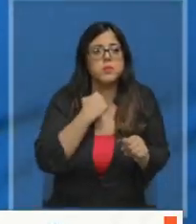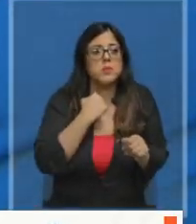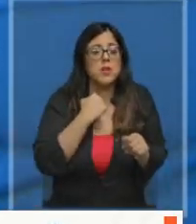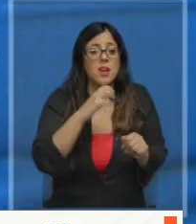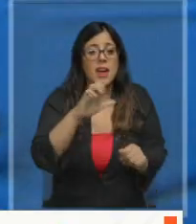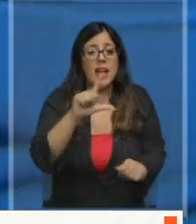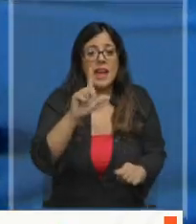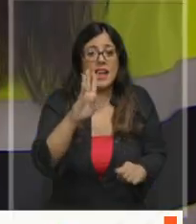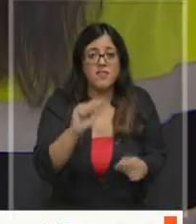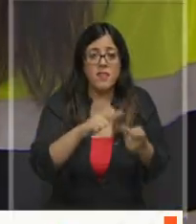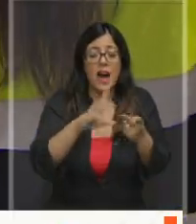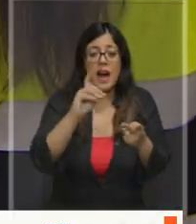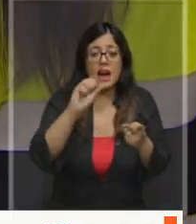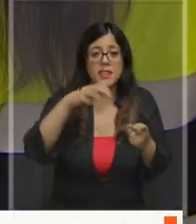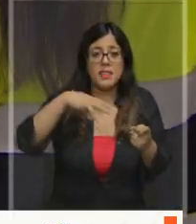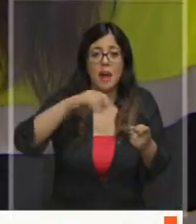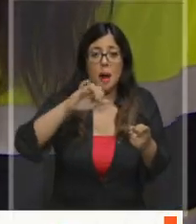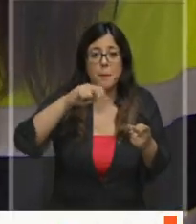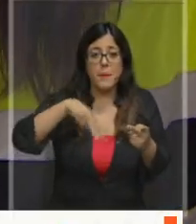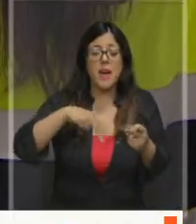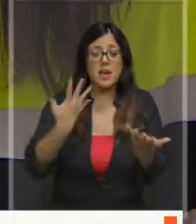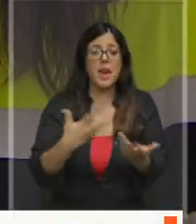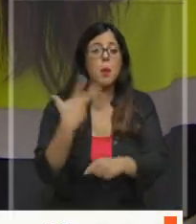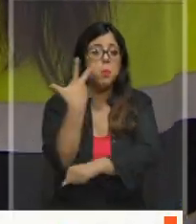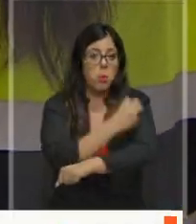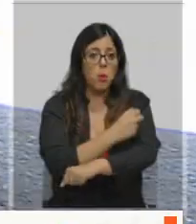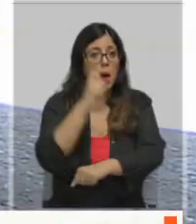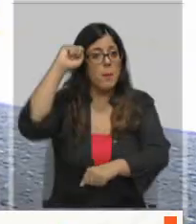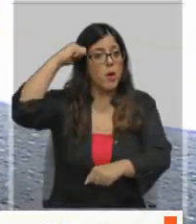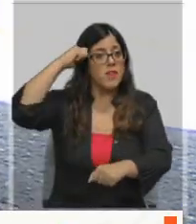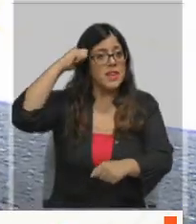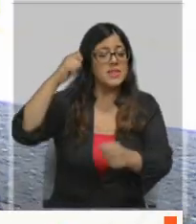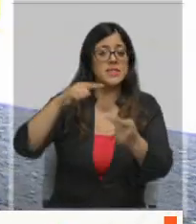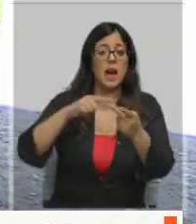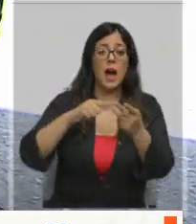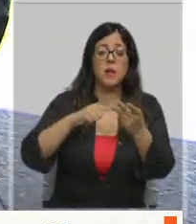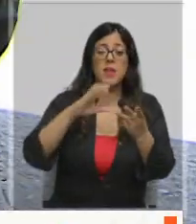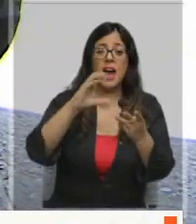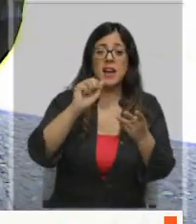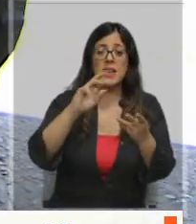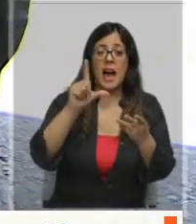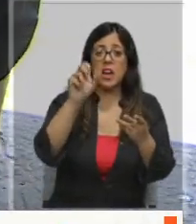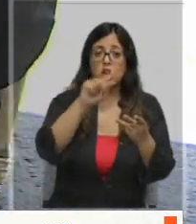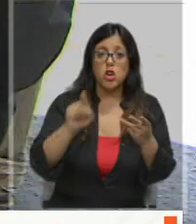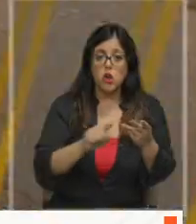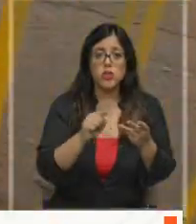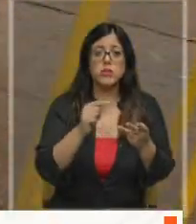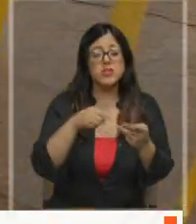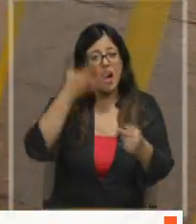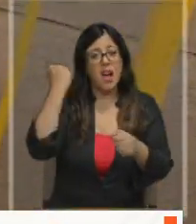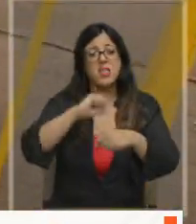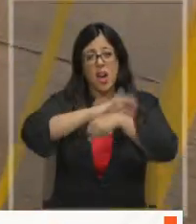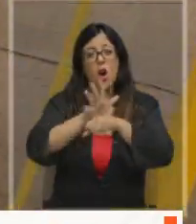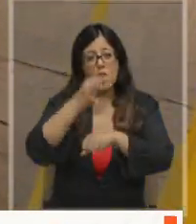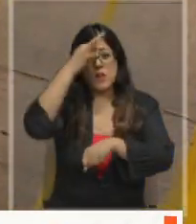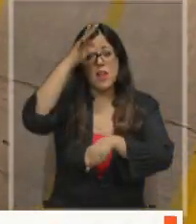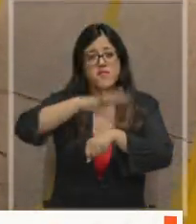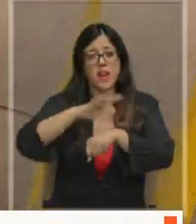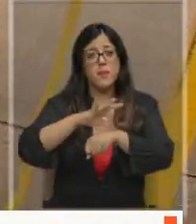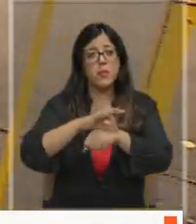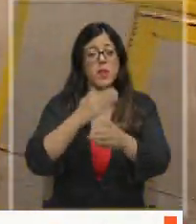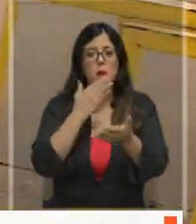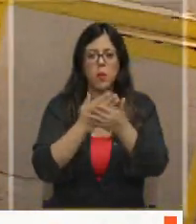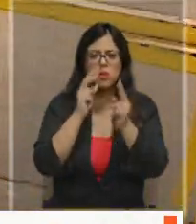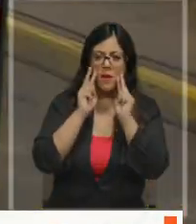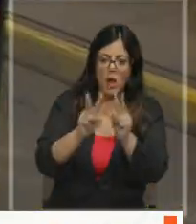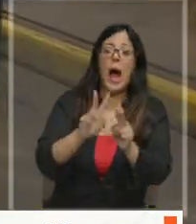tiro en Providencia. Carlos tuvo COVID, también Arusa, por eso apenas incluyeron a su grupo etario. Fueron al vacunatorio más cercano